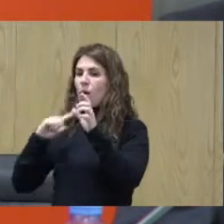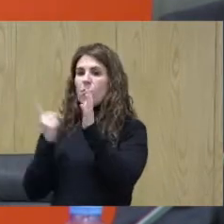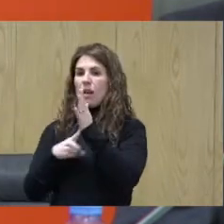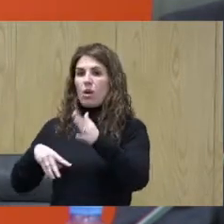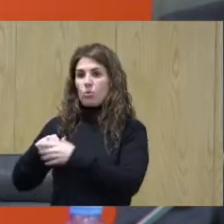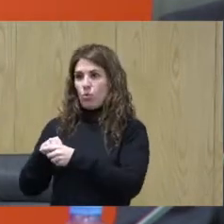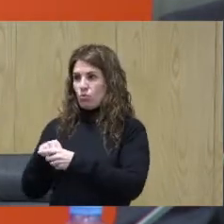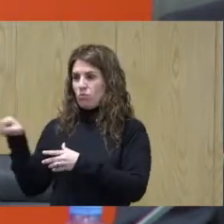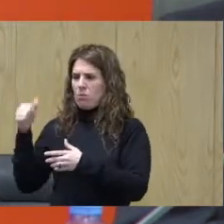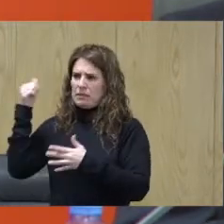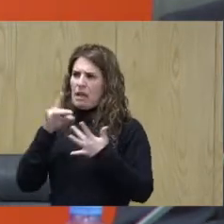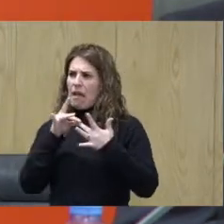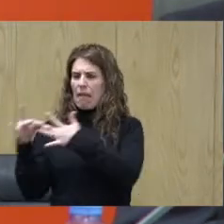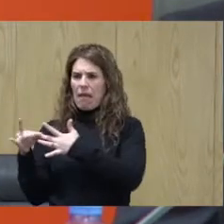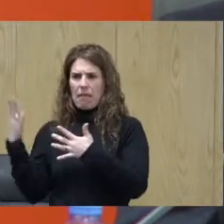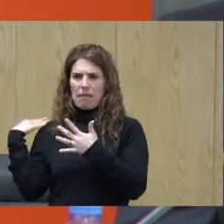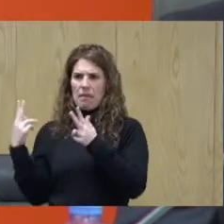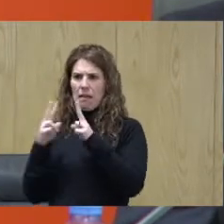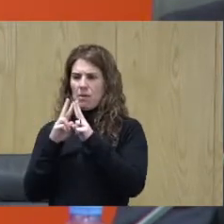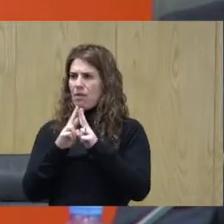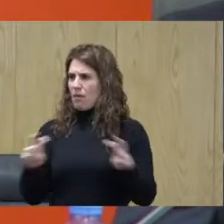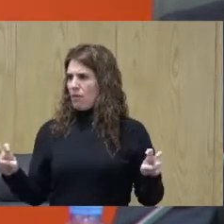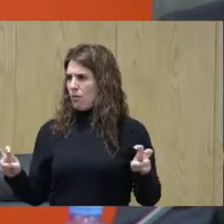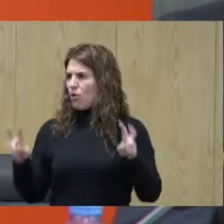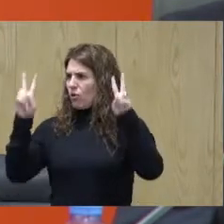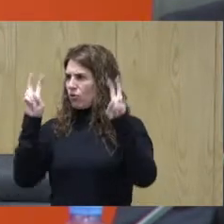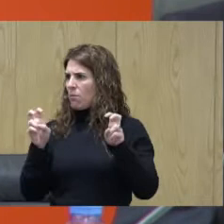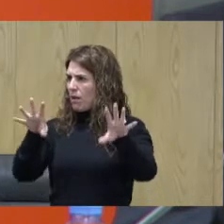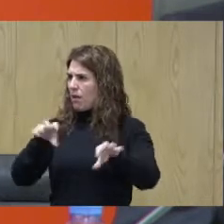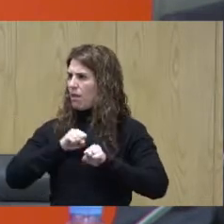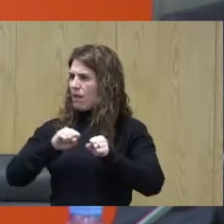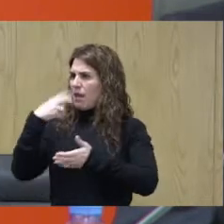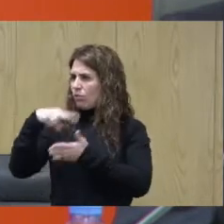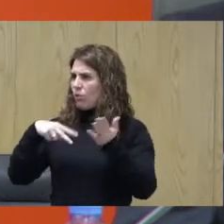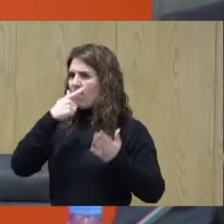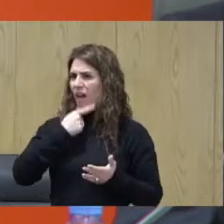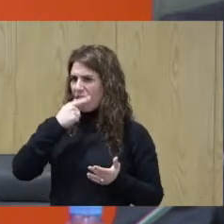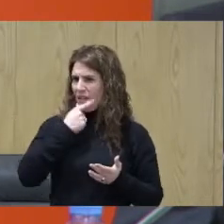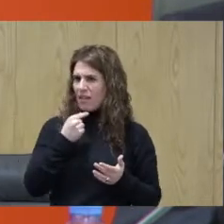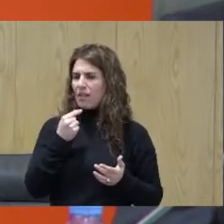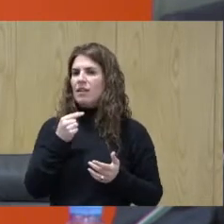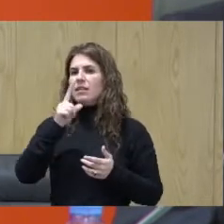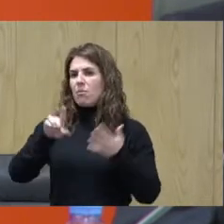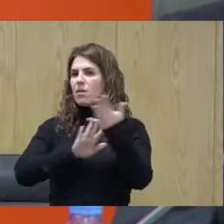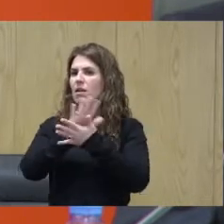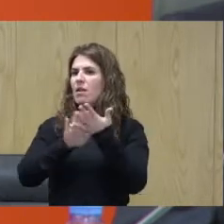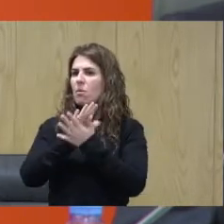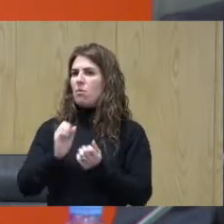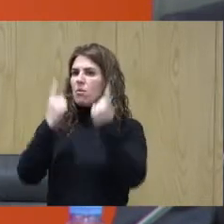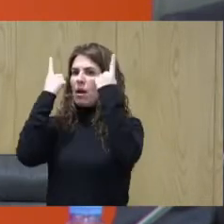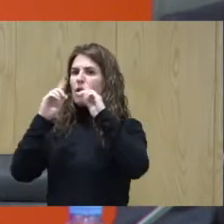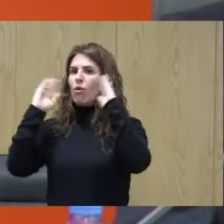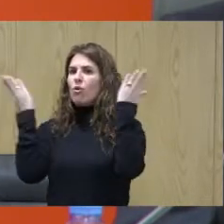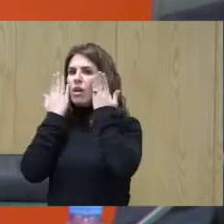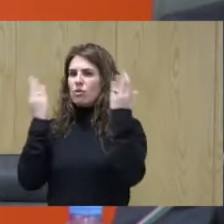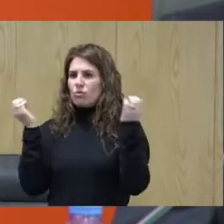que ha liderado desde el principio la lectura fácil. Se ha hablado del primer congreso en lectura fácil, que fue en